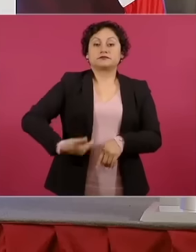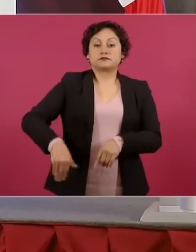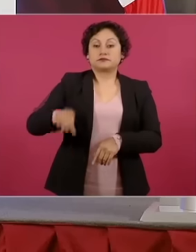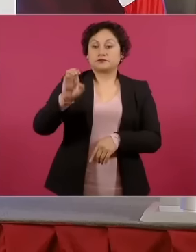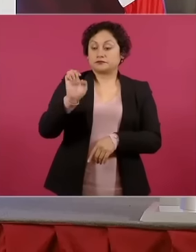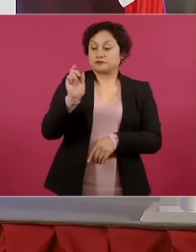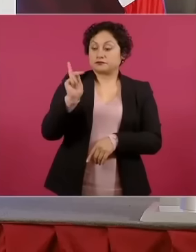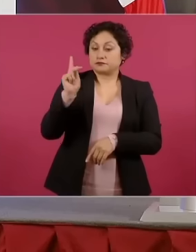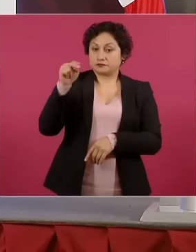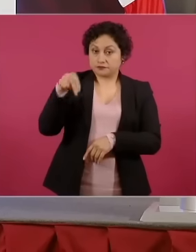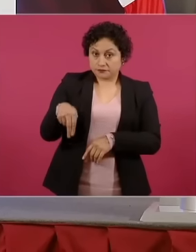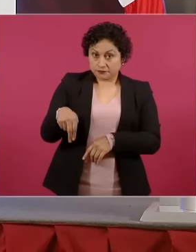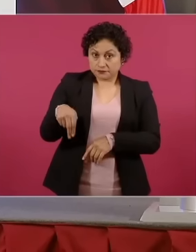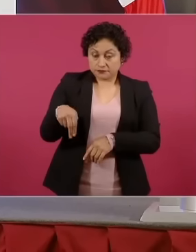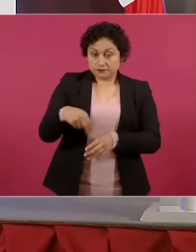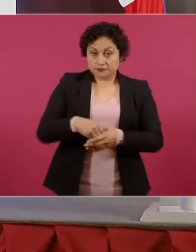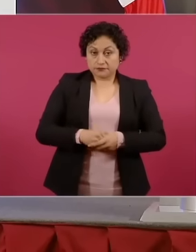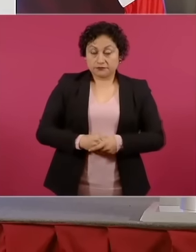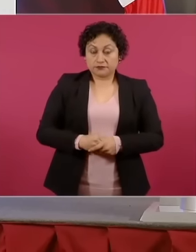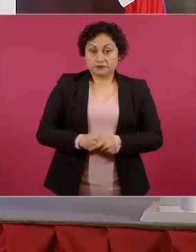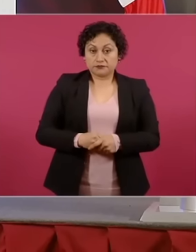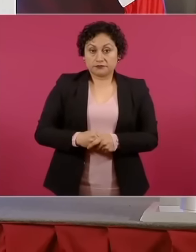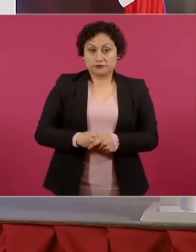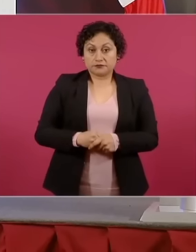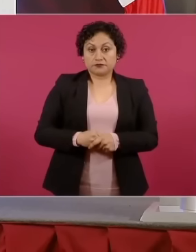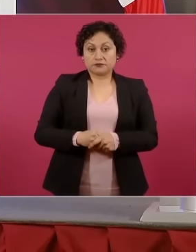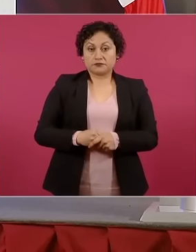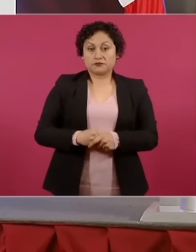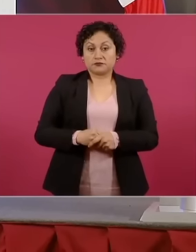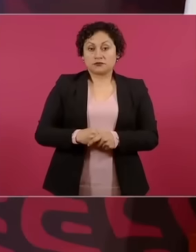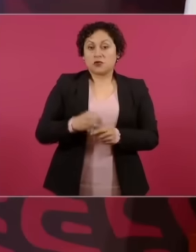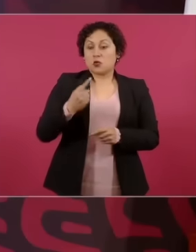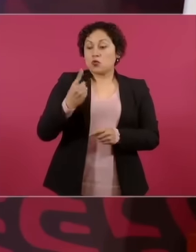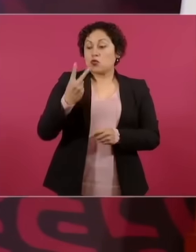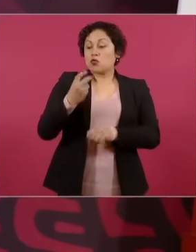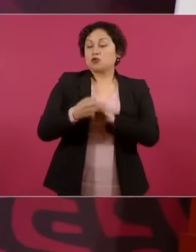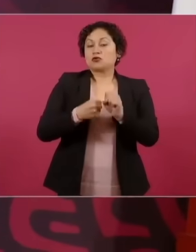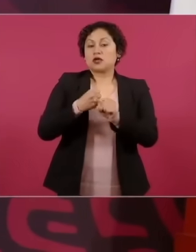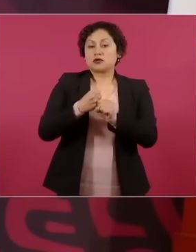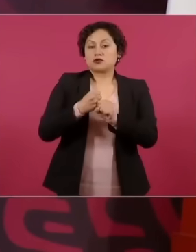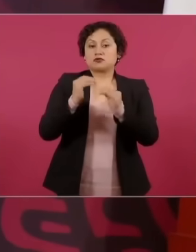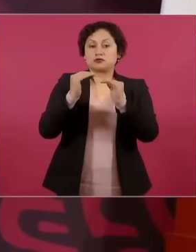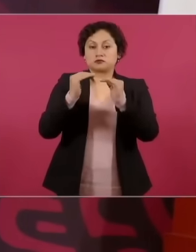baja como uno o dos años y vuelve a subir.